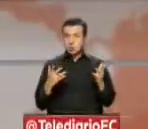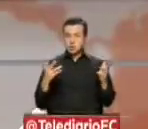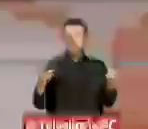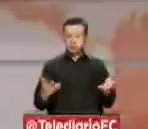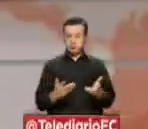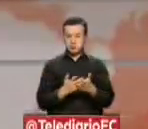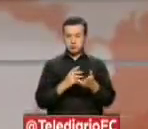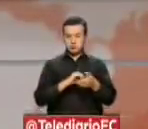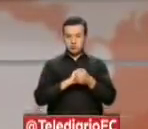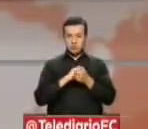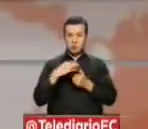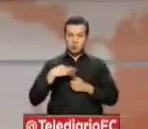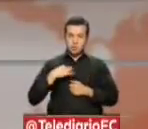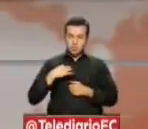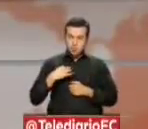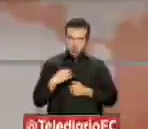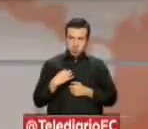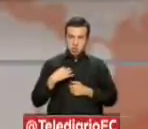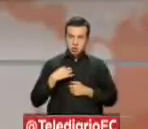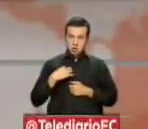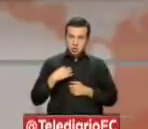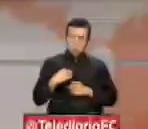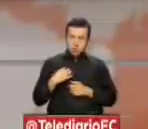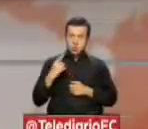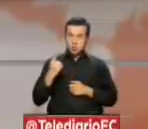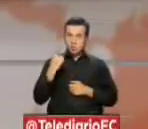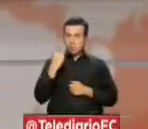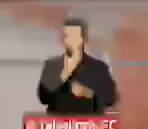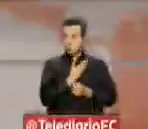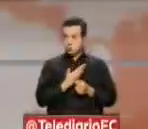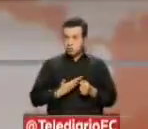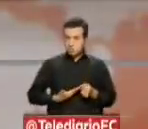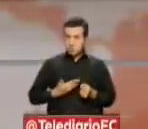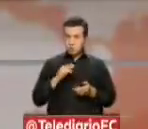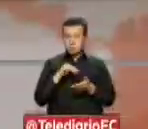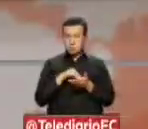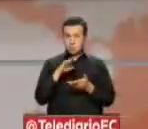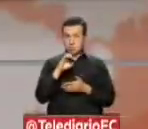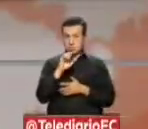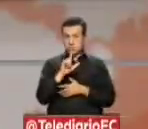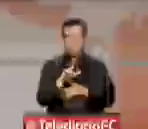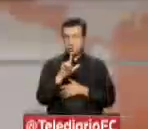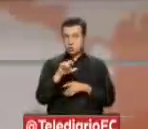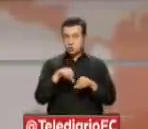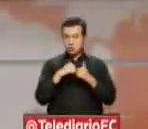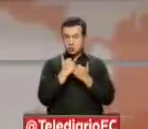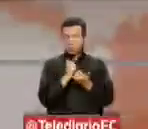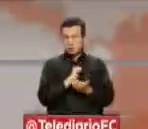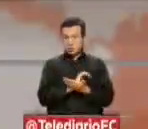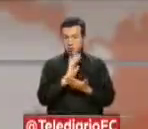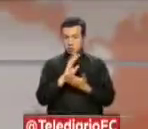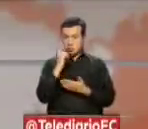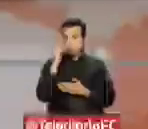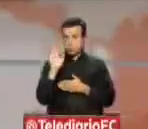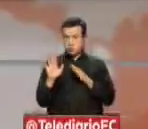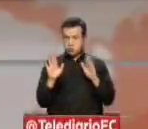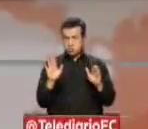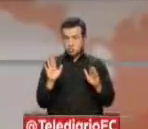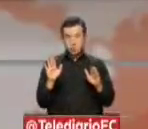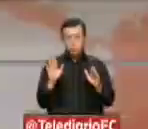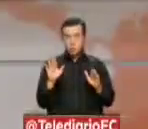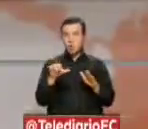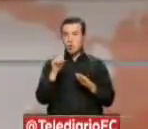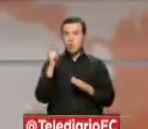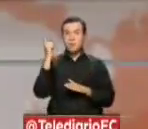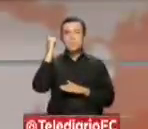convergen las voluntades no solo del presidente o los miembros del CAL, de la Asamblea, sino también de las vertientes